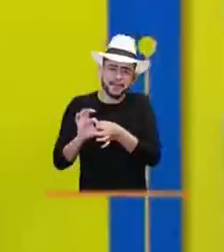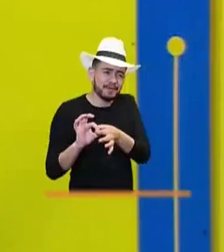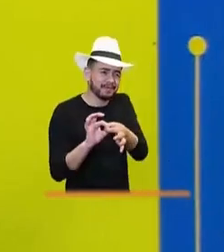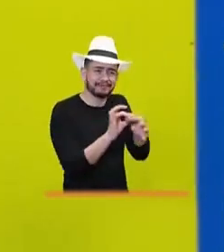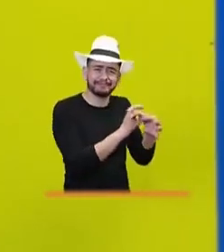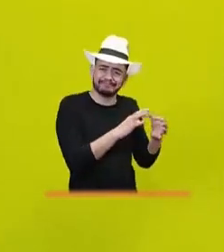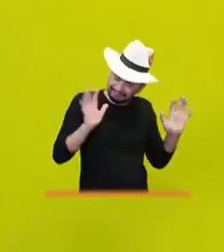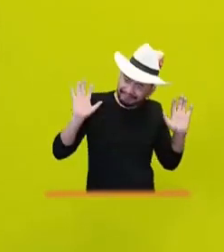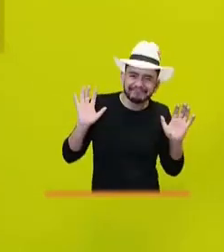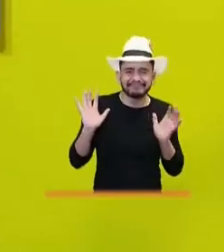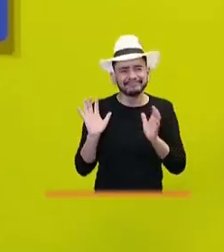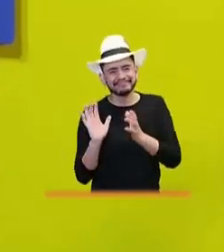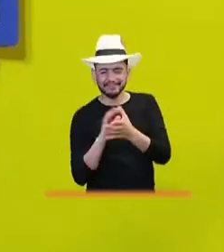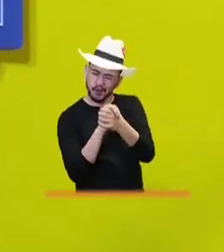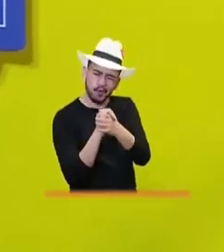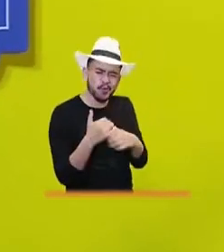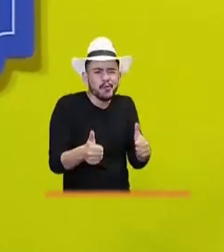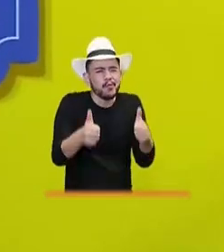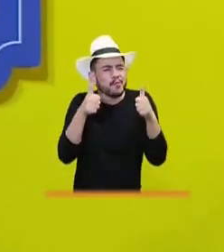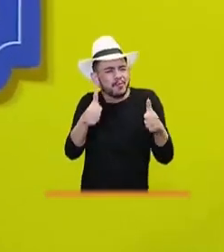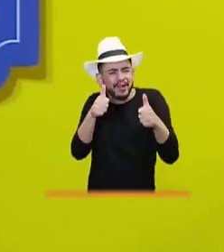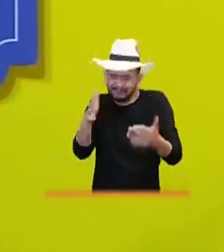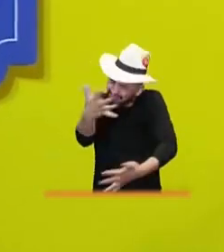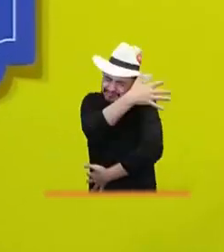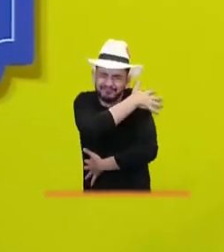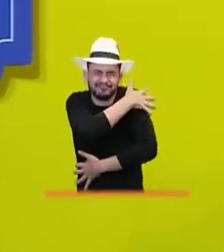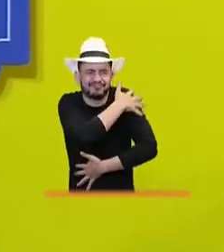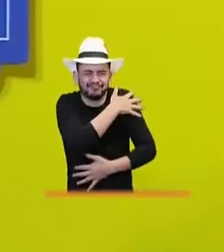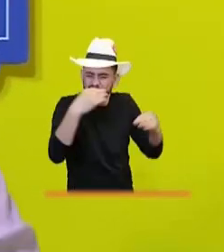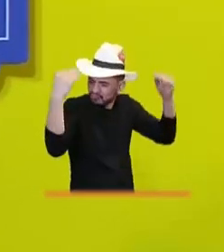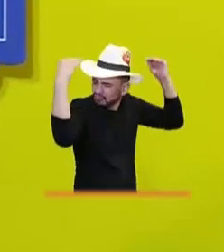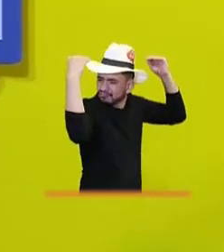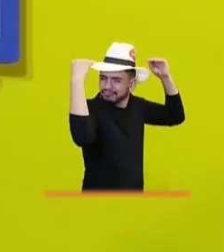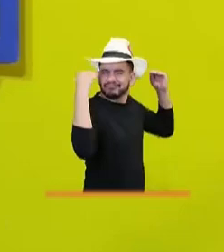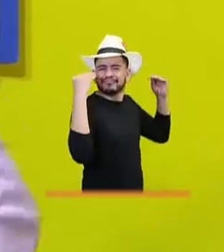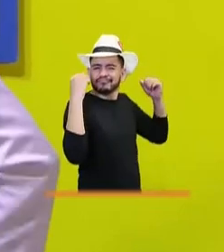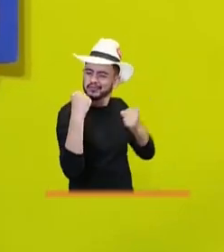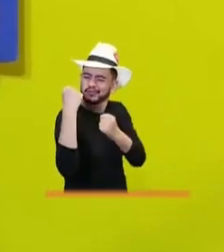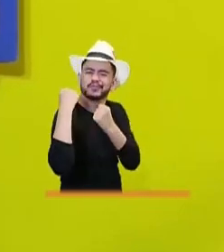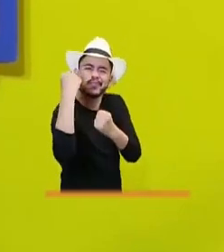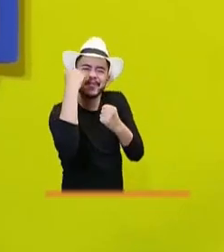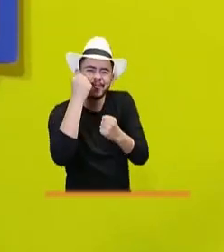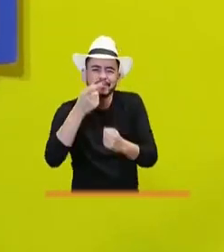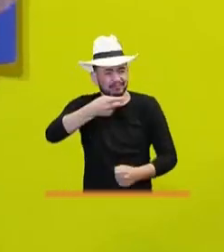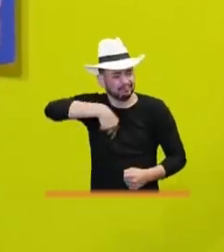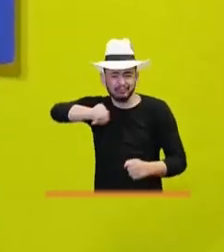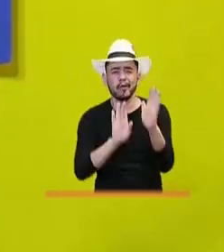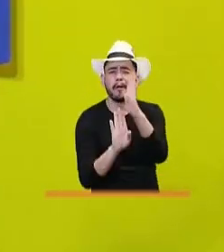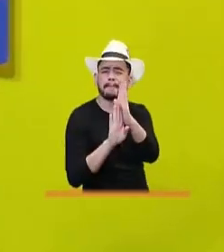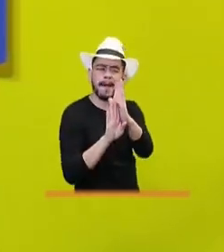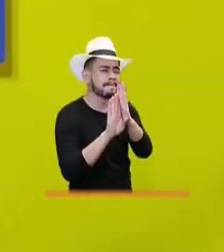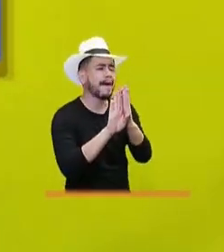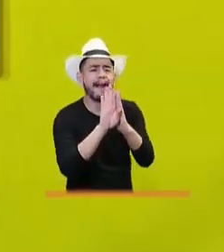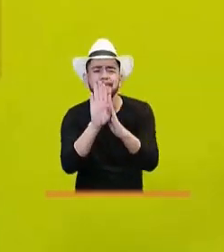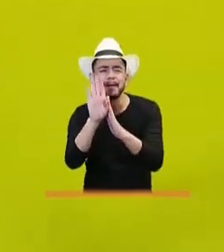amigo, el abrazo y el sombrero, porque un triunfo en la vida simplemente